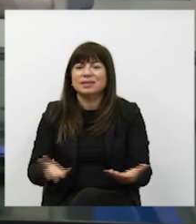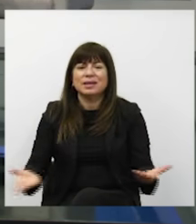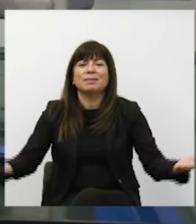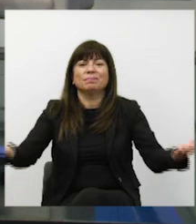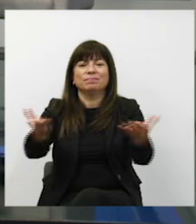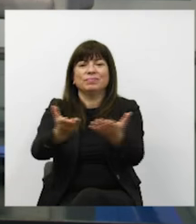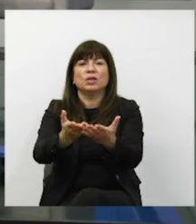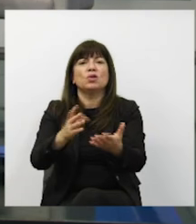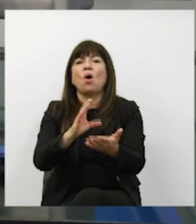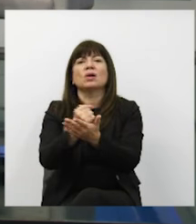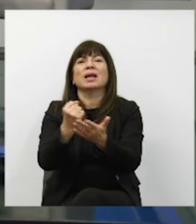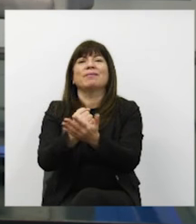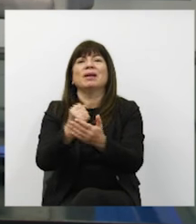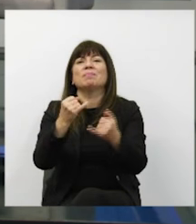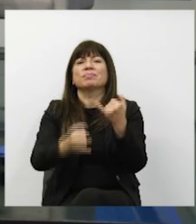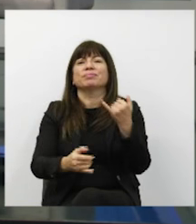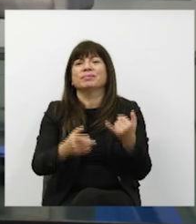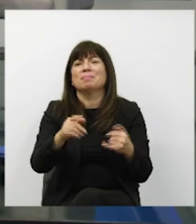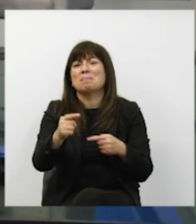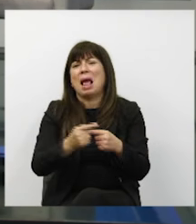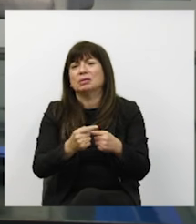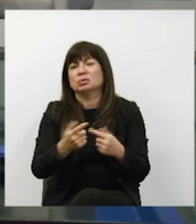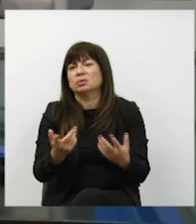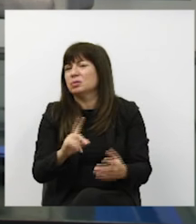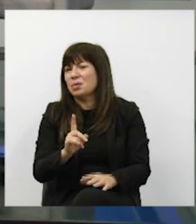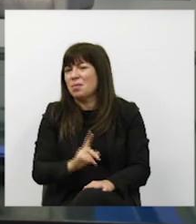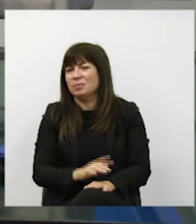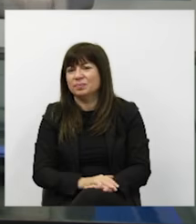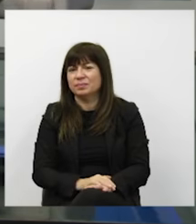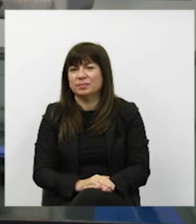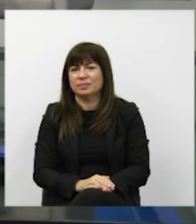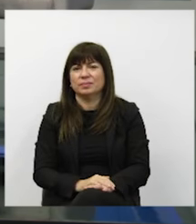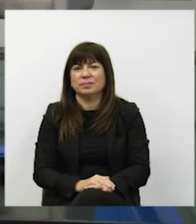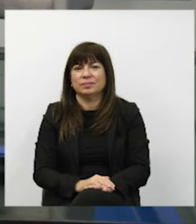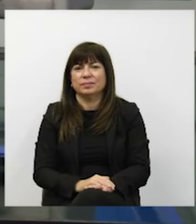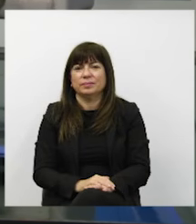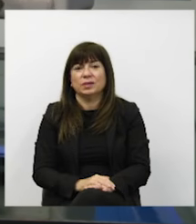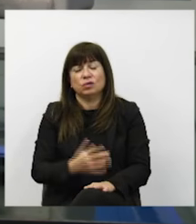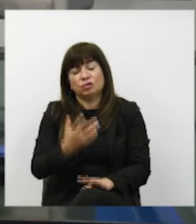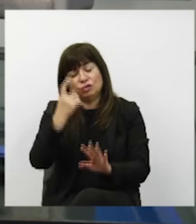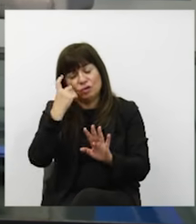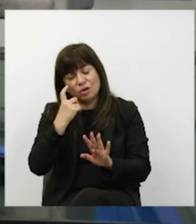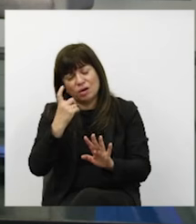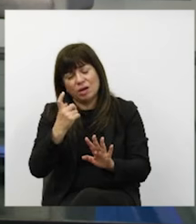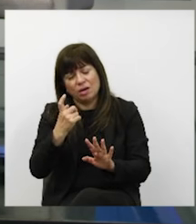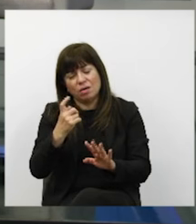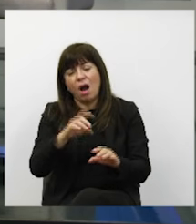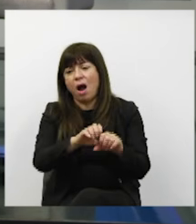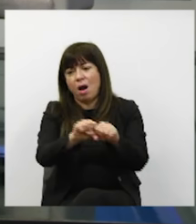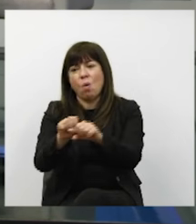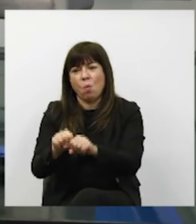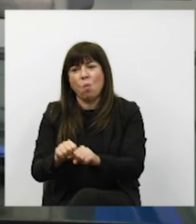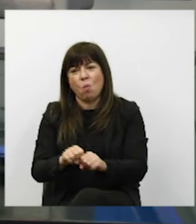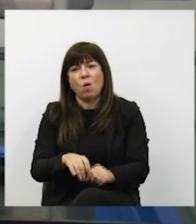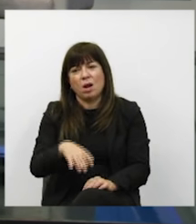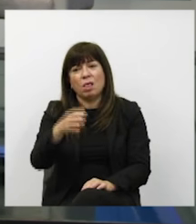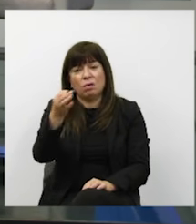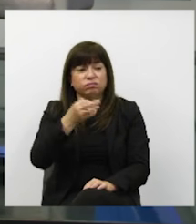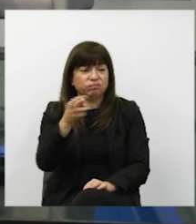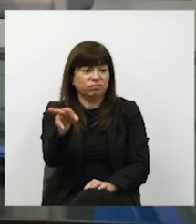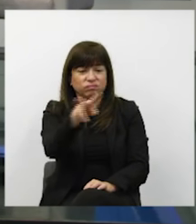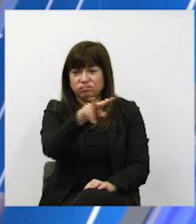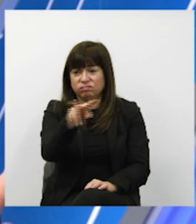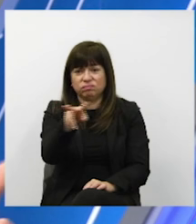no nuestra ganancia corta de la elección que tenemos en una semana más o un año más? Así que yo creo que estoy totalmente de acuerdo con lo que opinan ambos